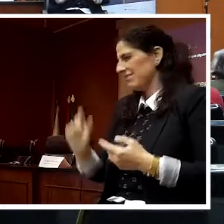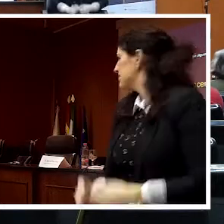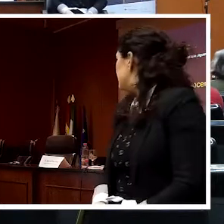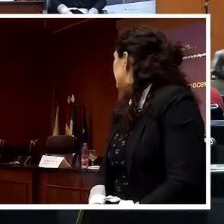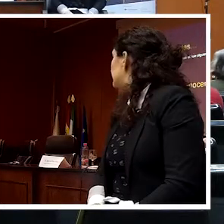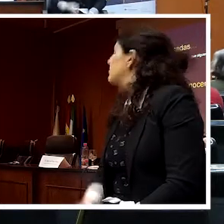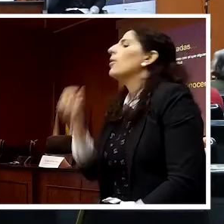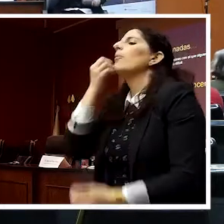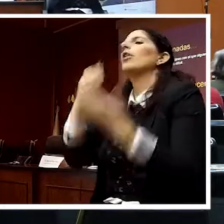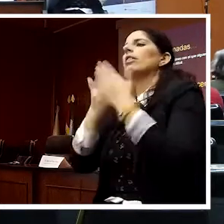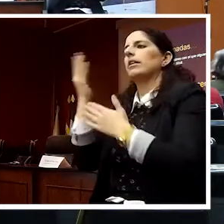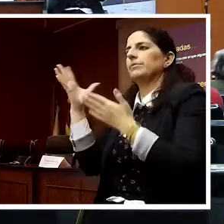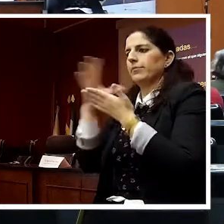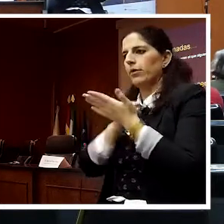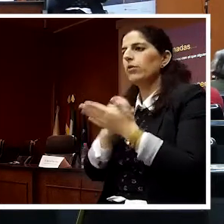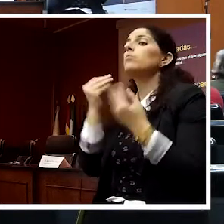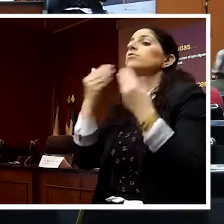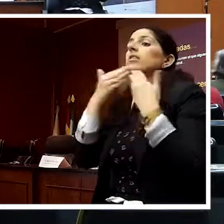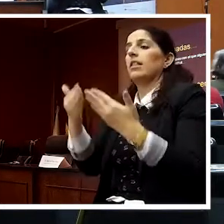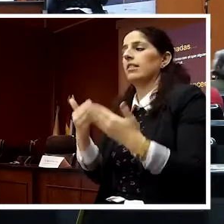Buenos días, muchas gracias.